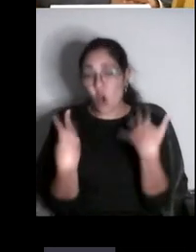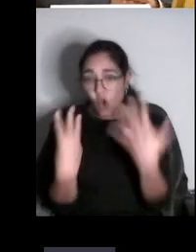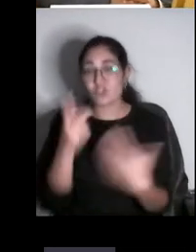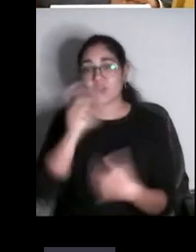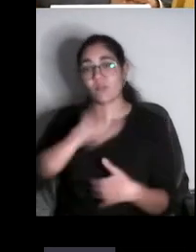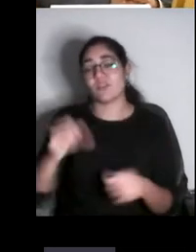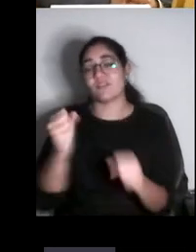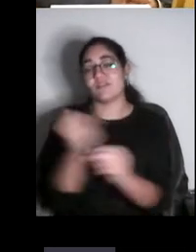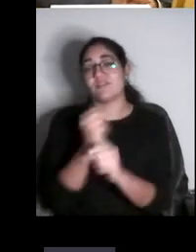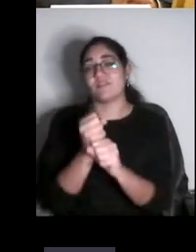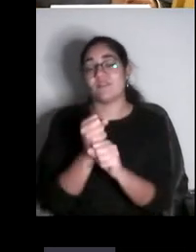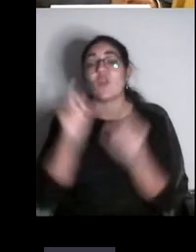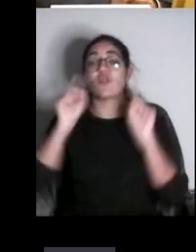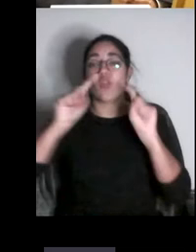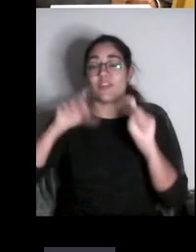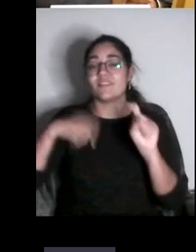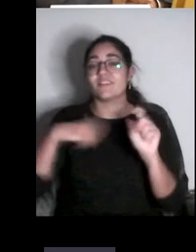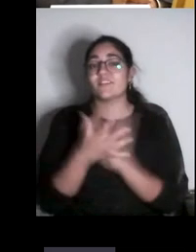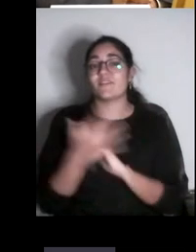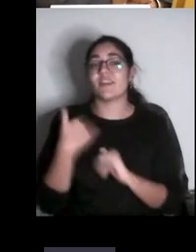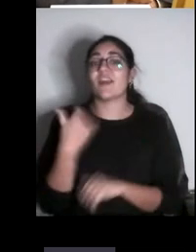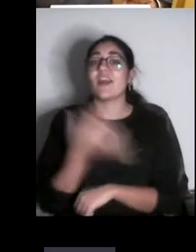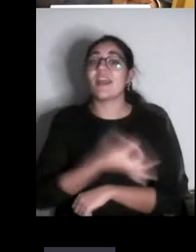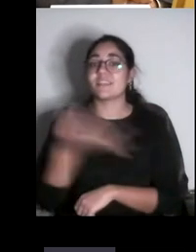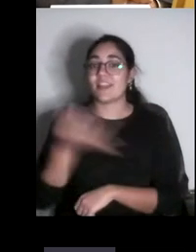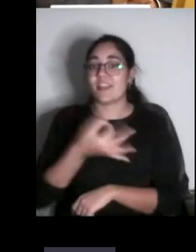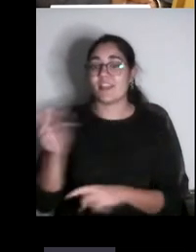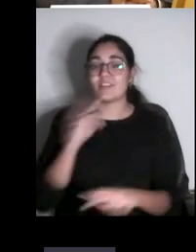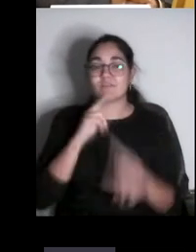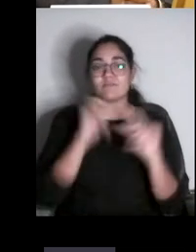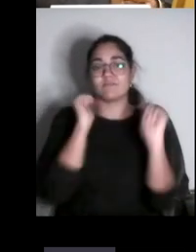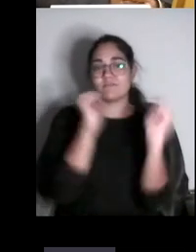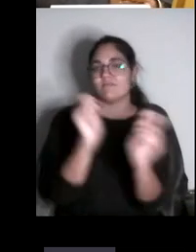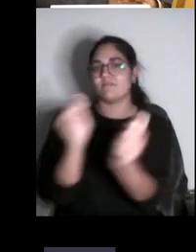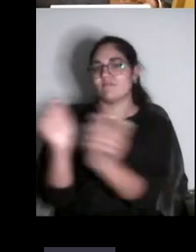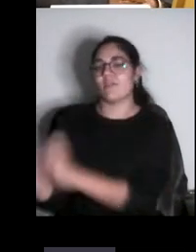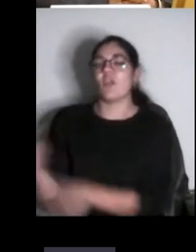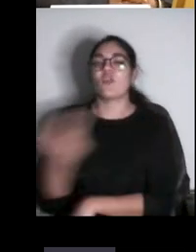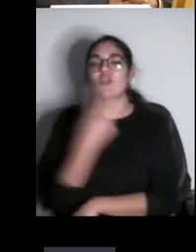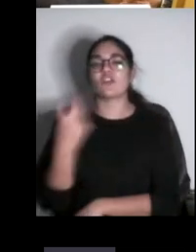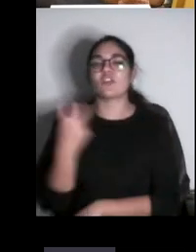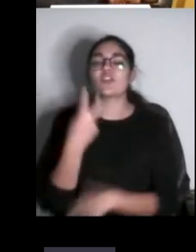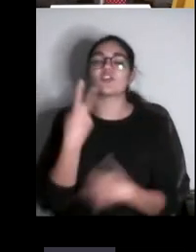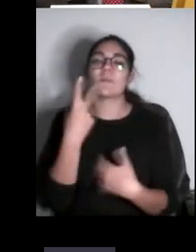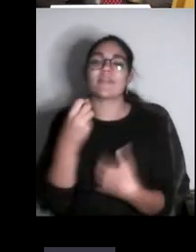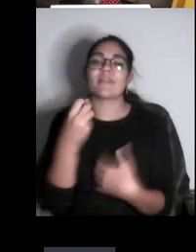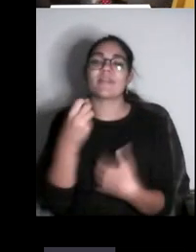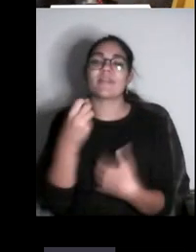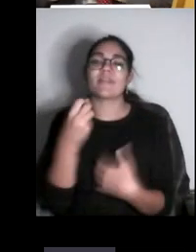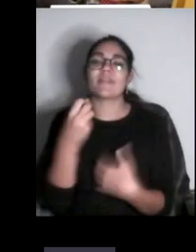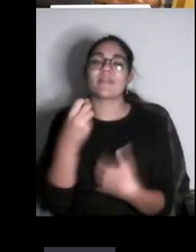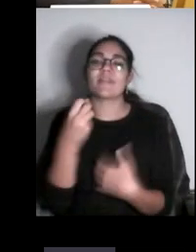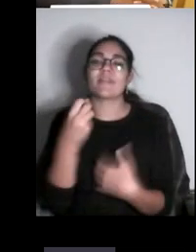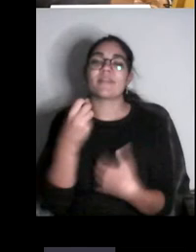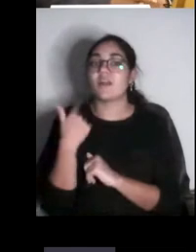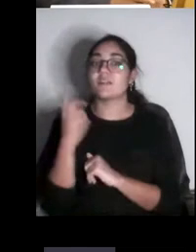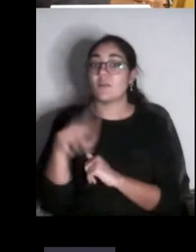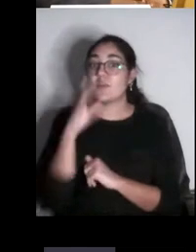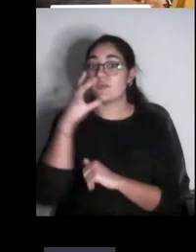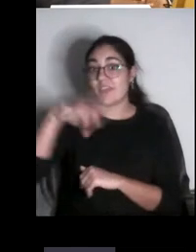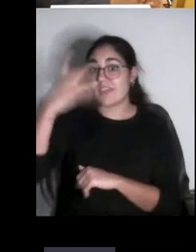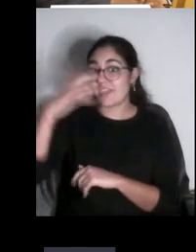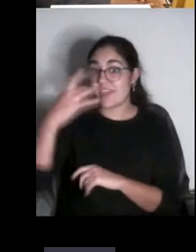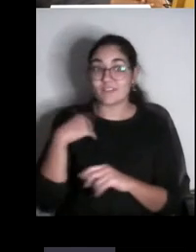obtenido ese resultado de excelente por esas iniciativas que hemos visto precisamente ahora en